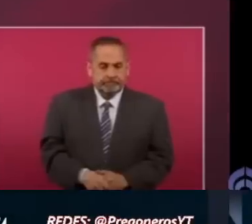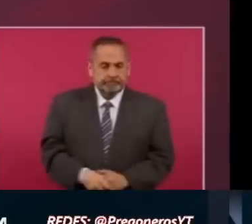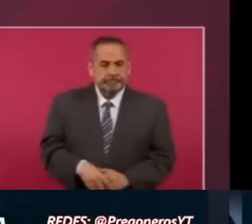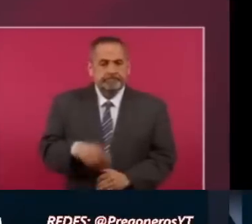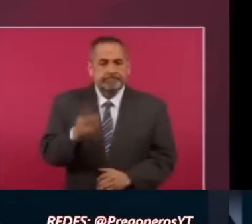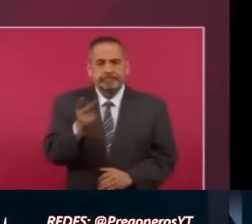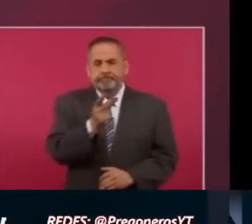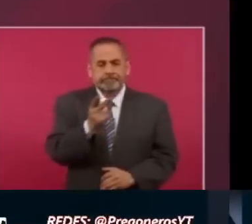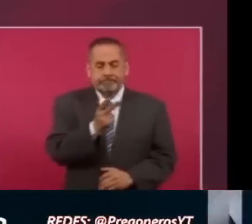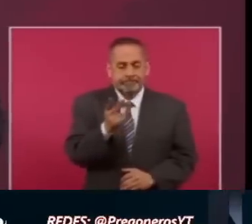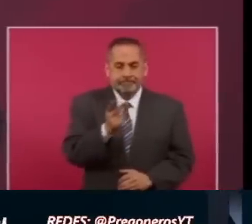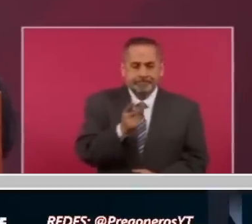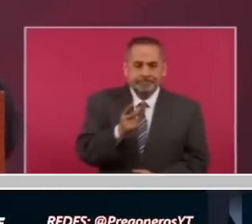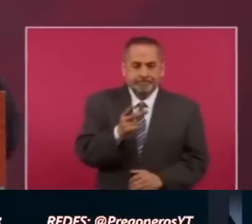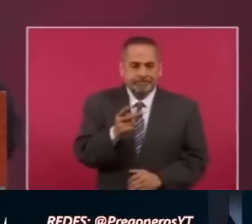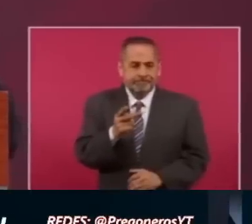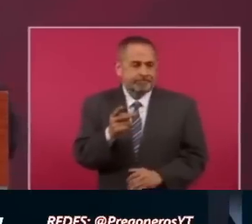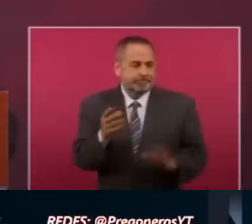en relación,